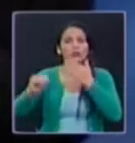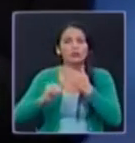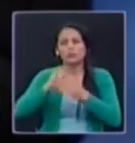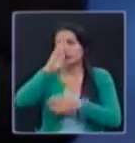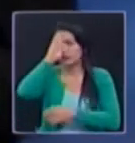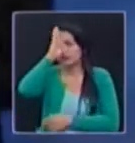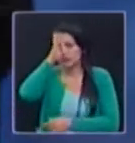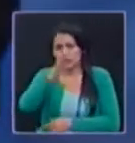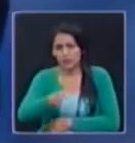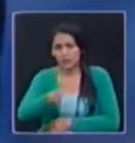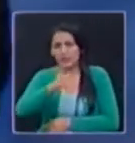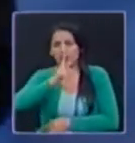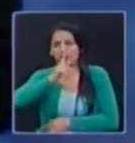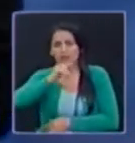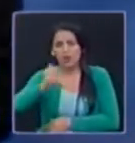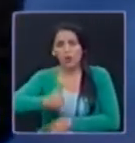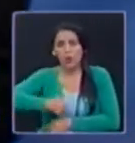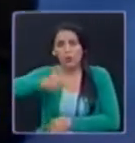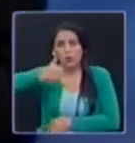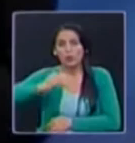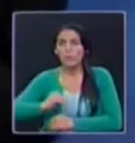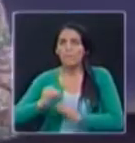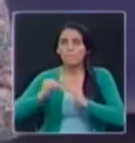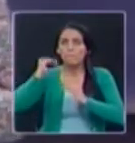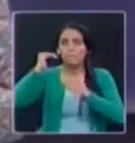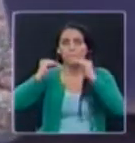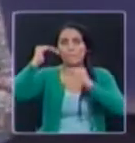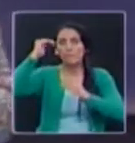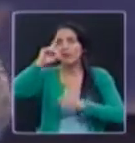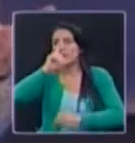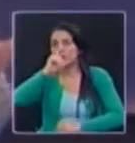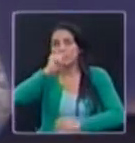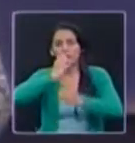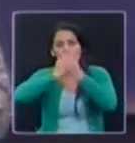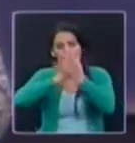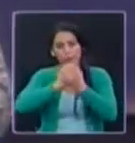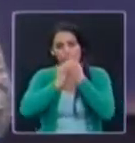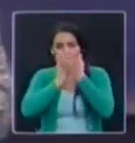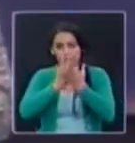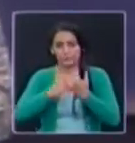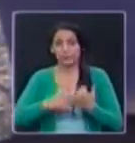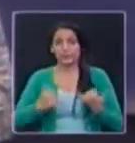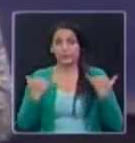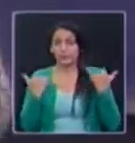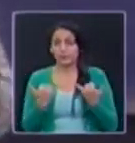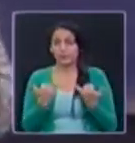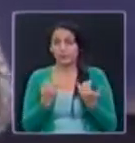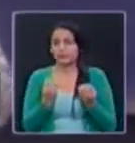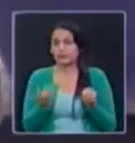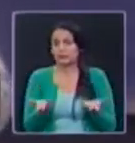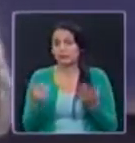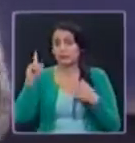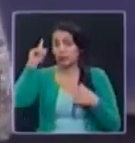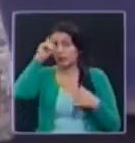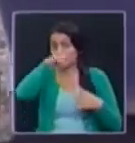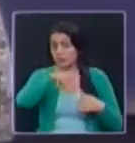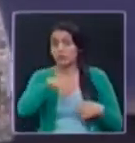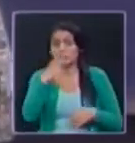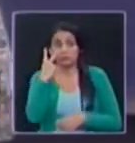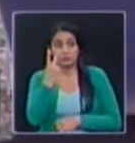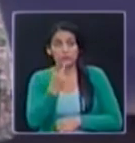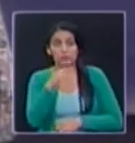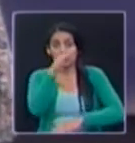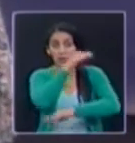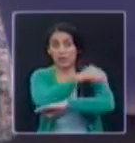estaba en primer lugar, de quién estaba en segundo lugar. Este momento estamos pasando una crisis en las calles, vemos